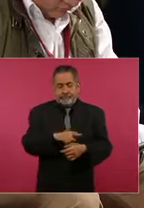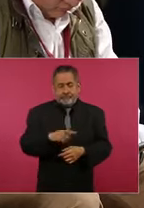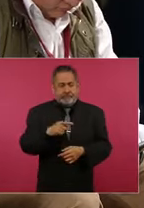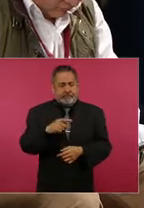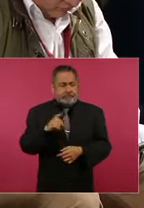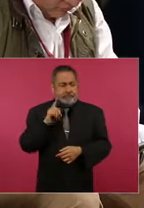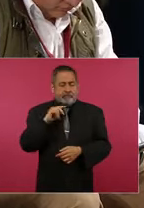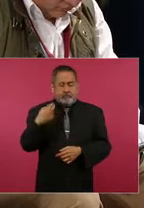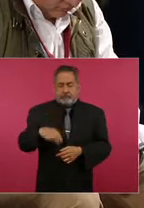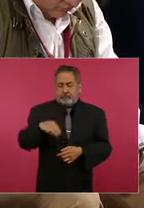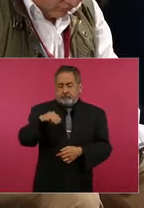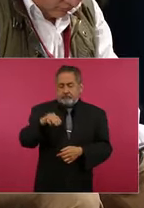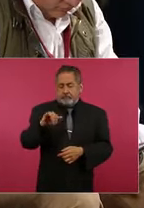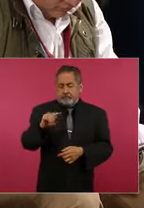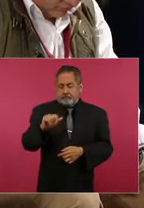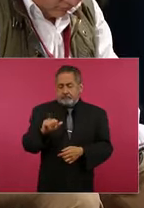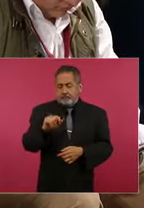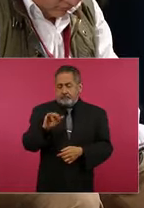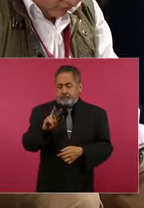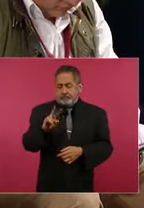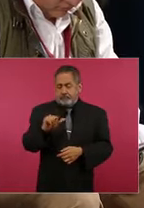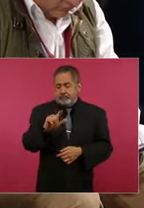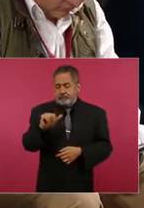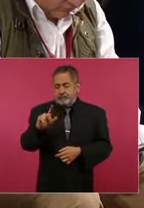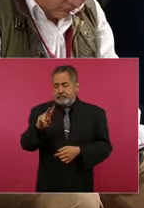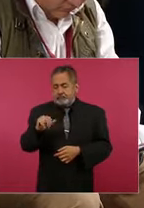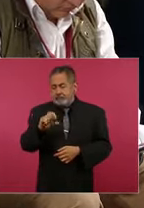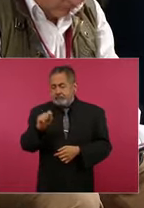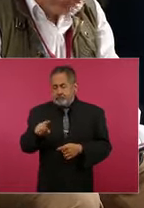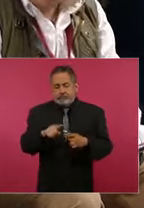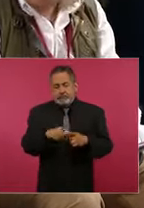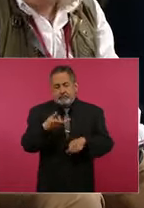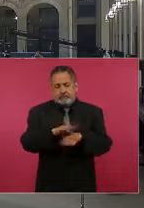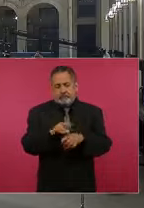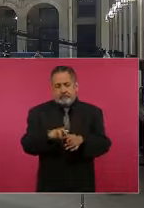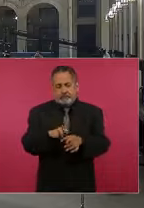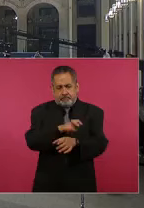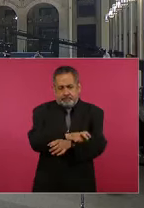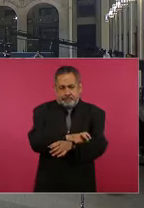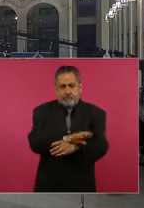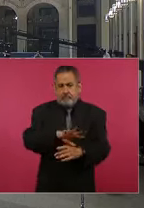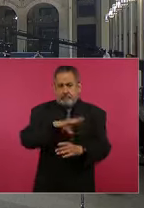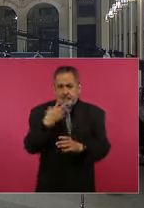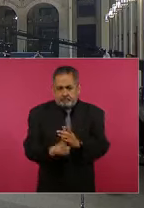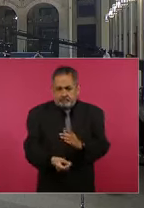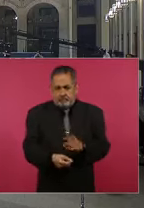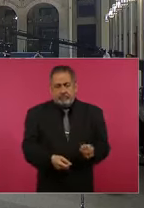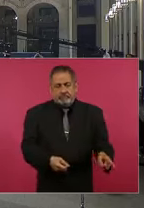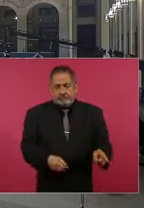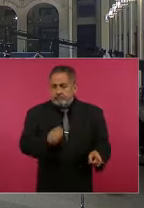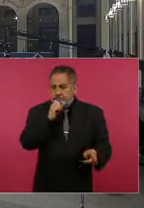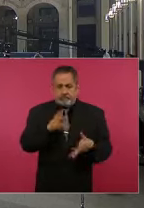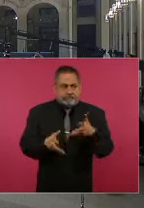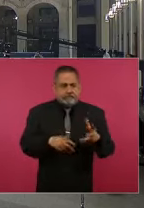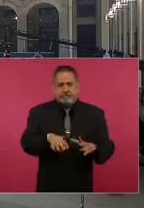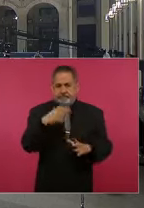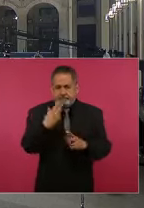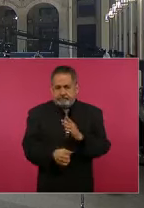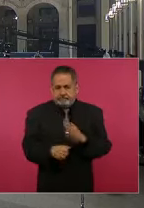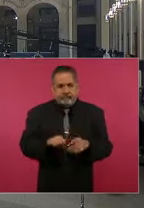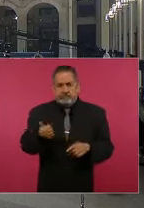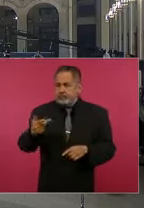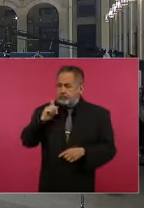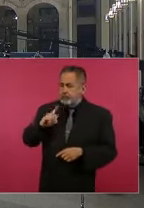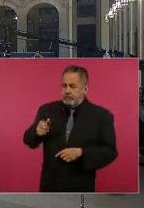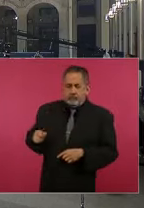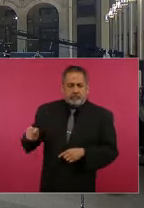Mirta Villalbazo, que ahorita está de licencia, que está prófuga, también tuvo que entrar la interina. Yo